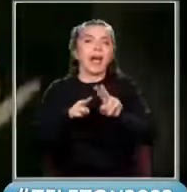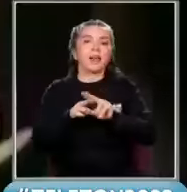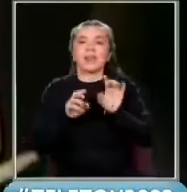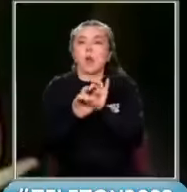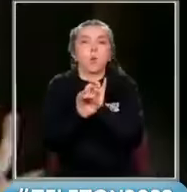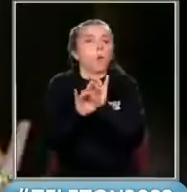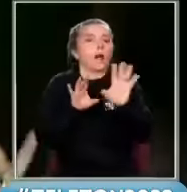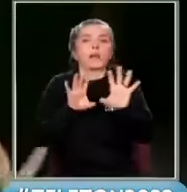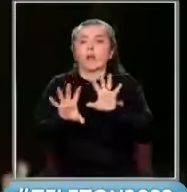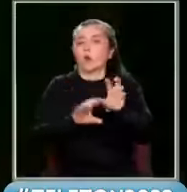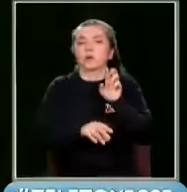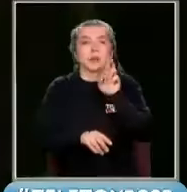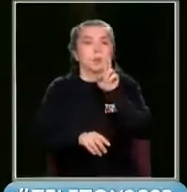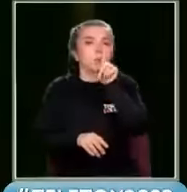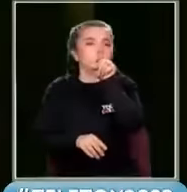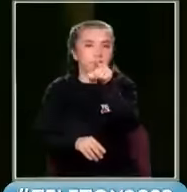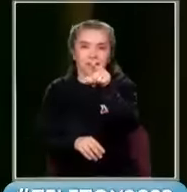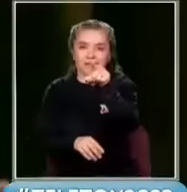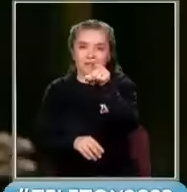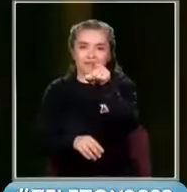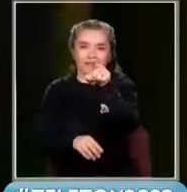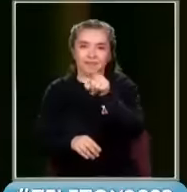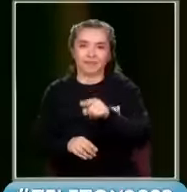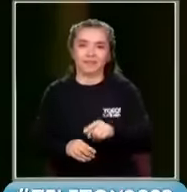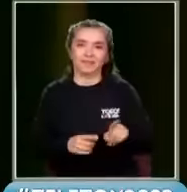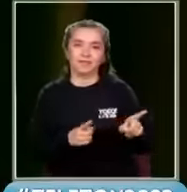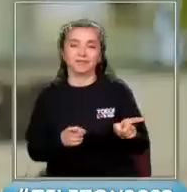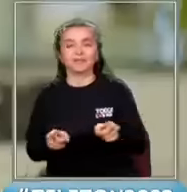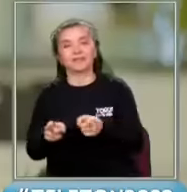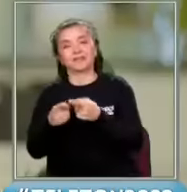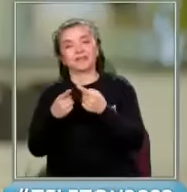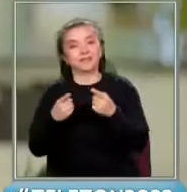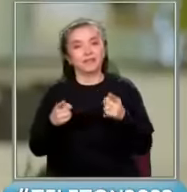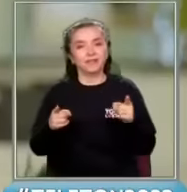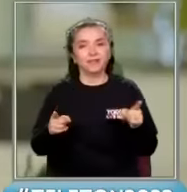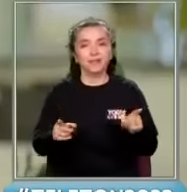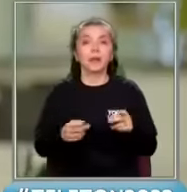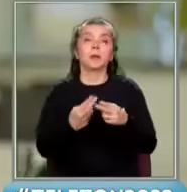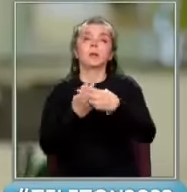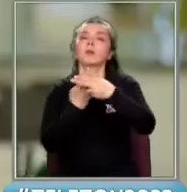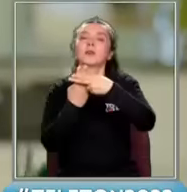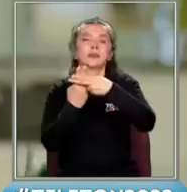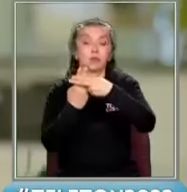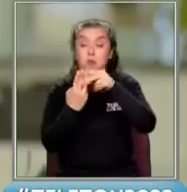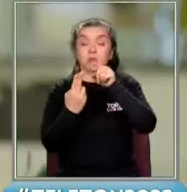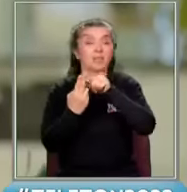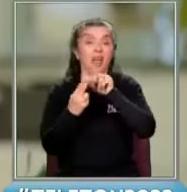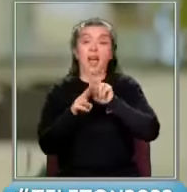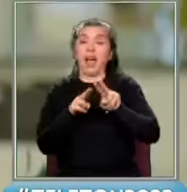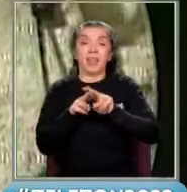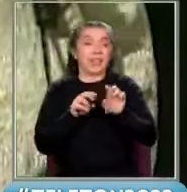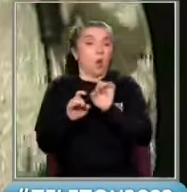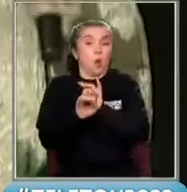ti. And I do anything for you. Por Teletón, haría cualquier cosa.